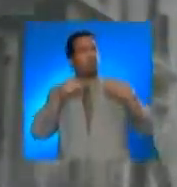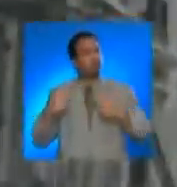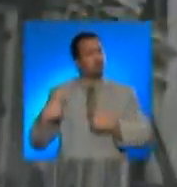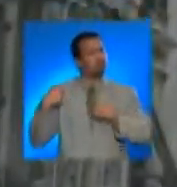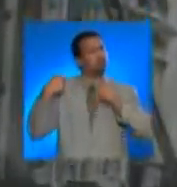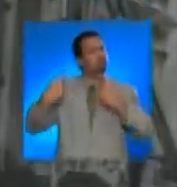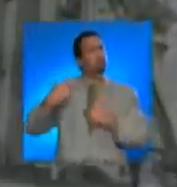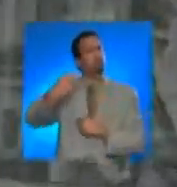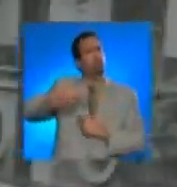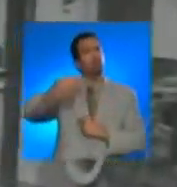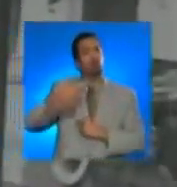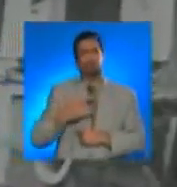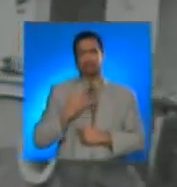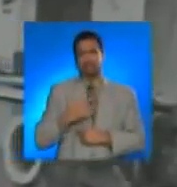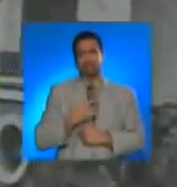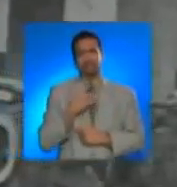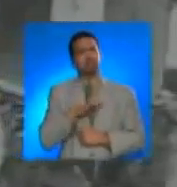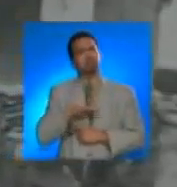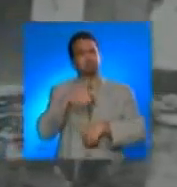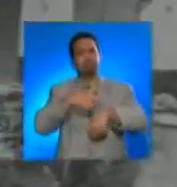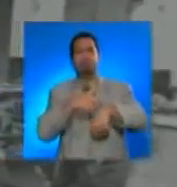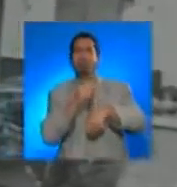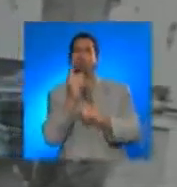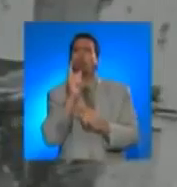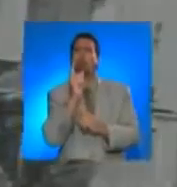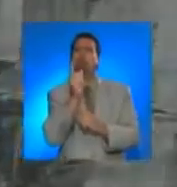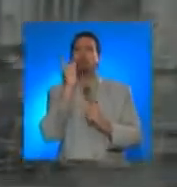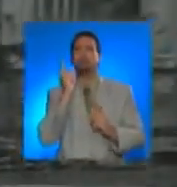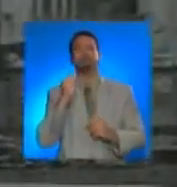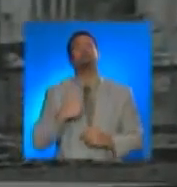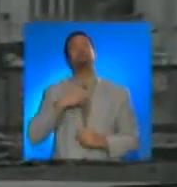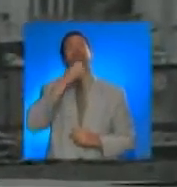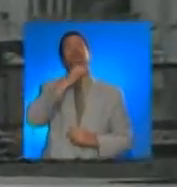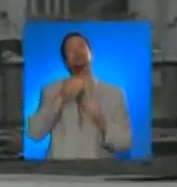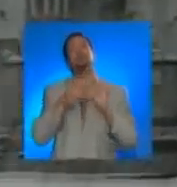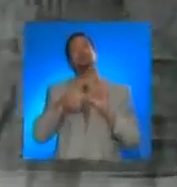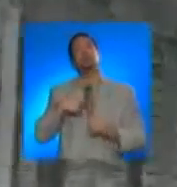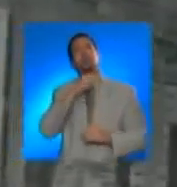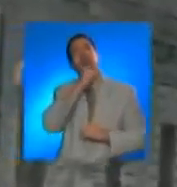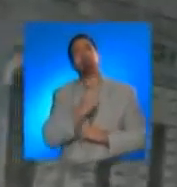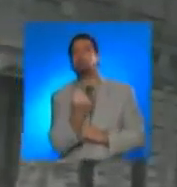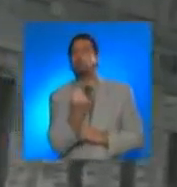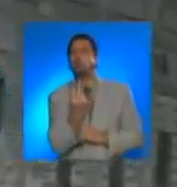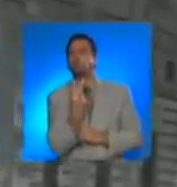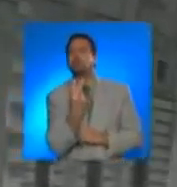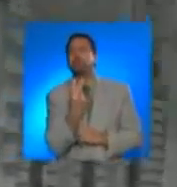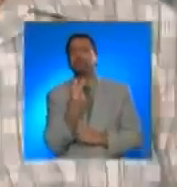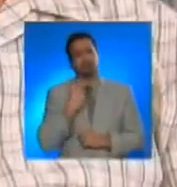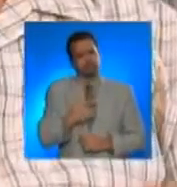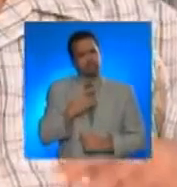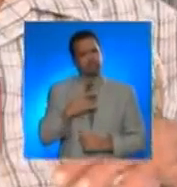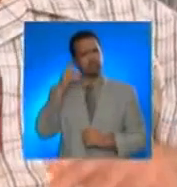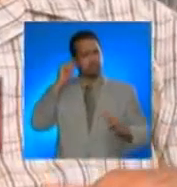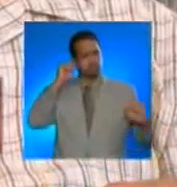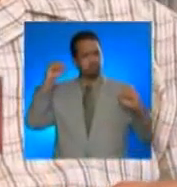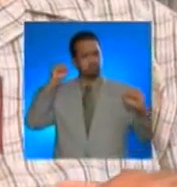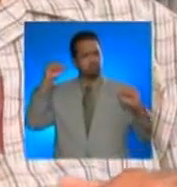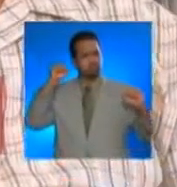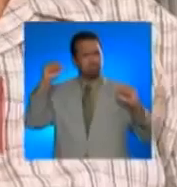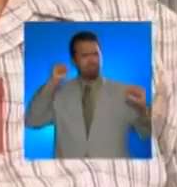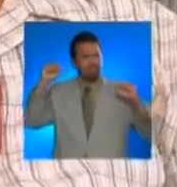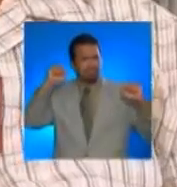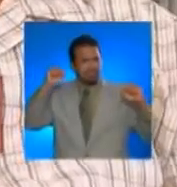y el mar subió varios metros hacia el pueblo. En la costa de Arroyo y Salinas, la ola del mar fue alta. En Arroyo,